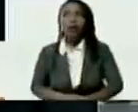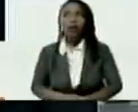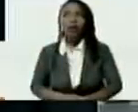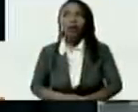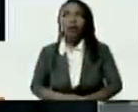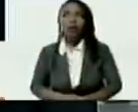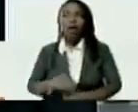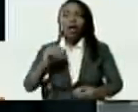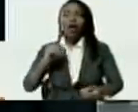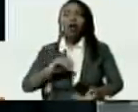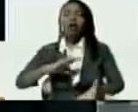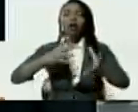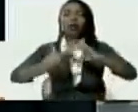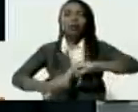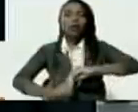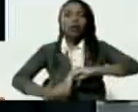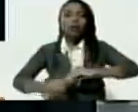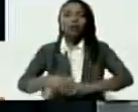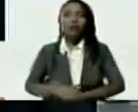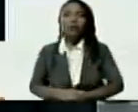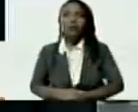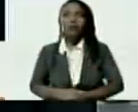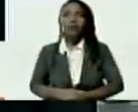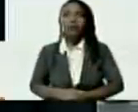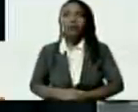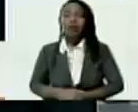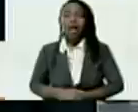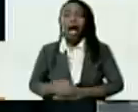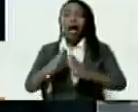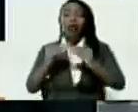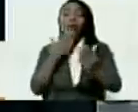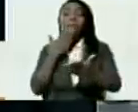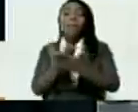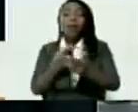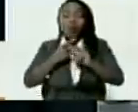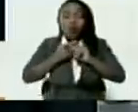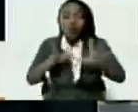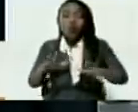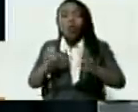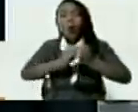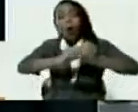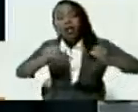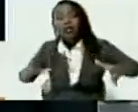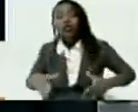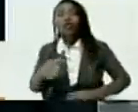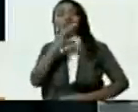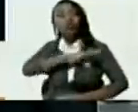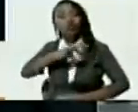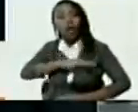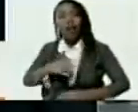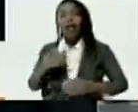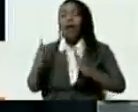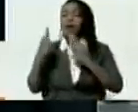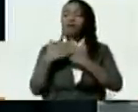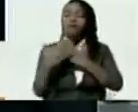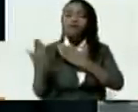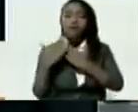los CLAP, le pido a toda la red de organizaciones sociales, vecinales,